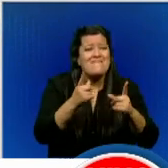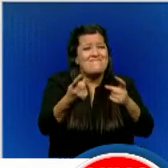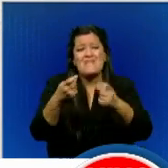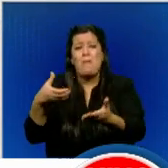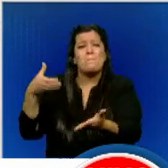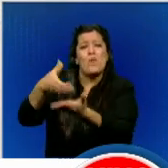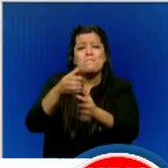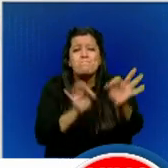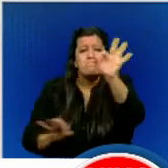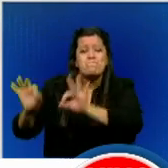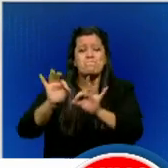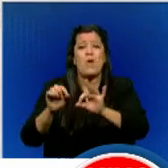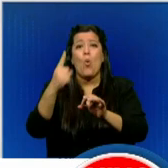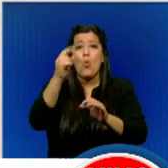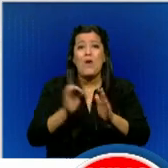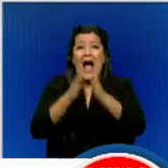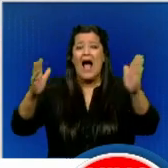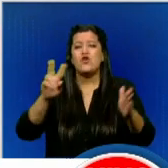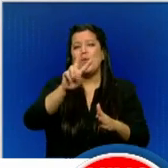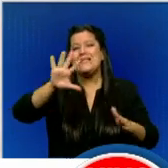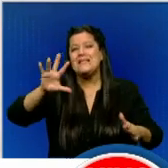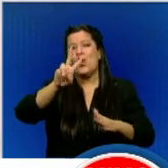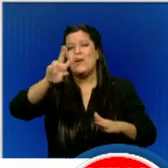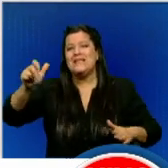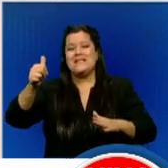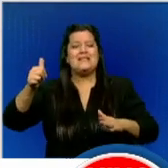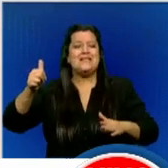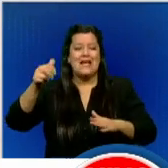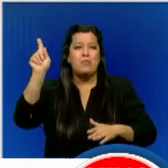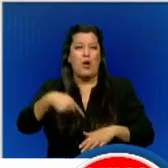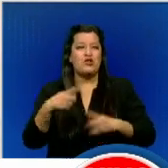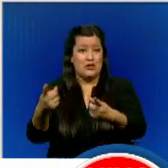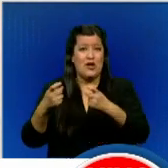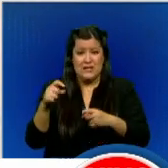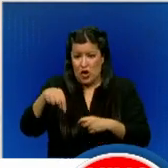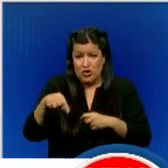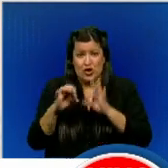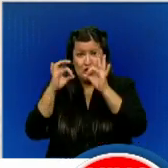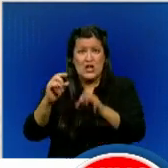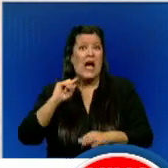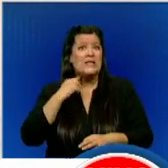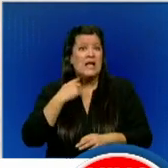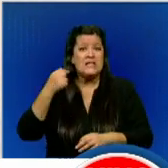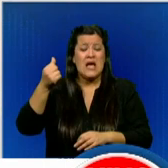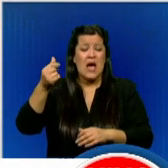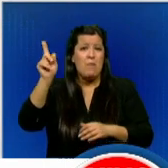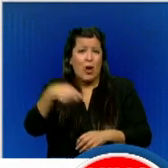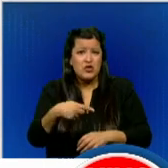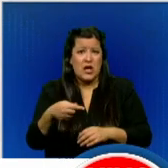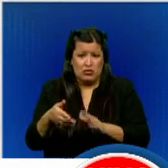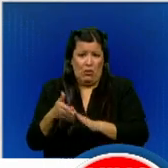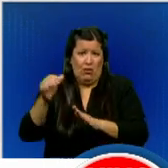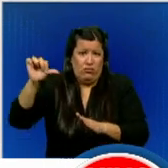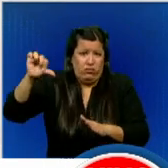anual del 25 26 por ciento estamos nosotros al 13% y cayendo termino con